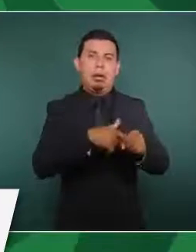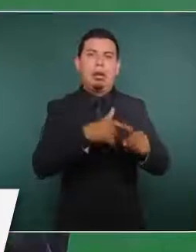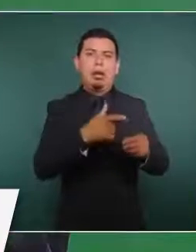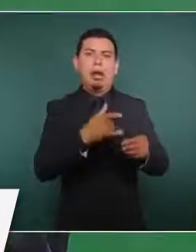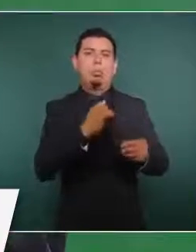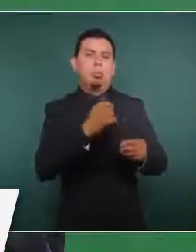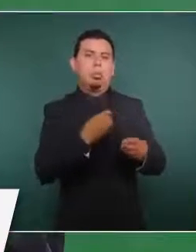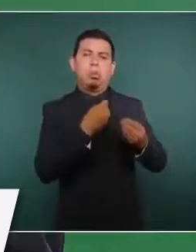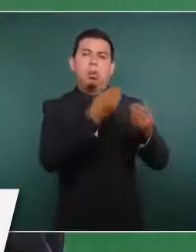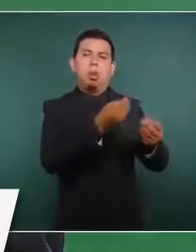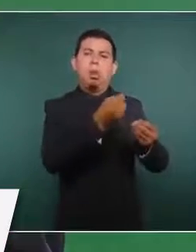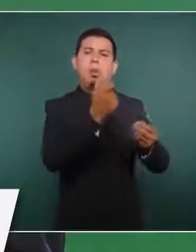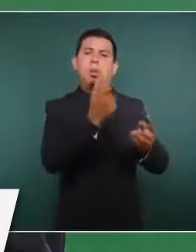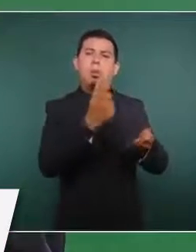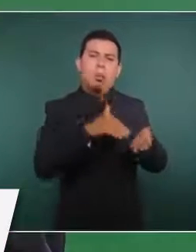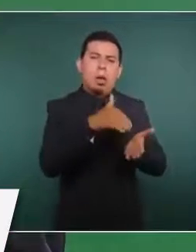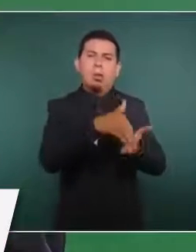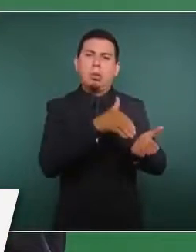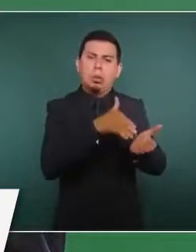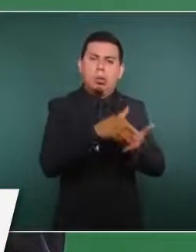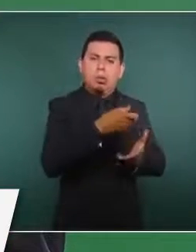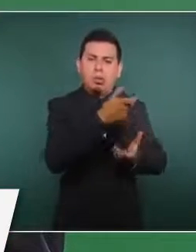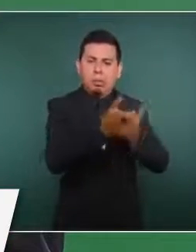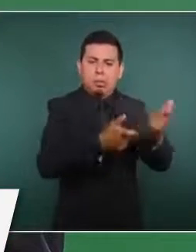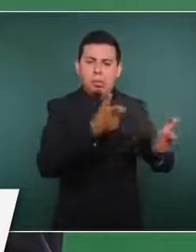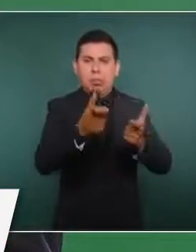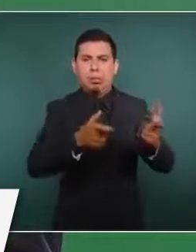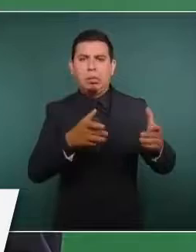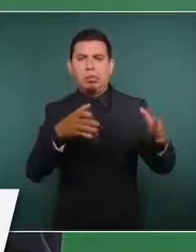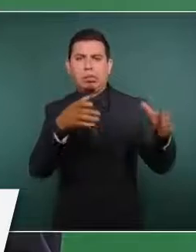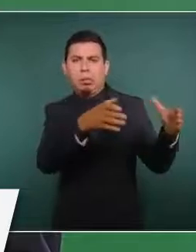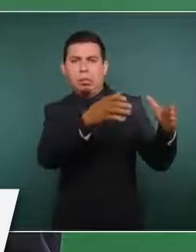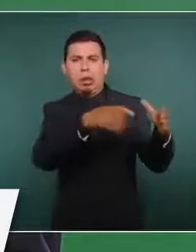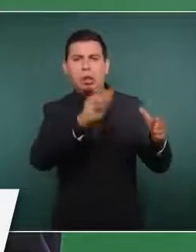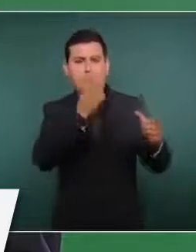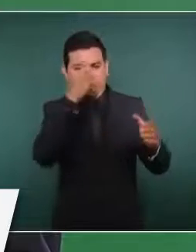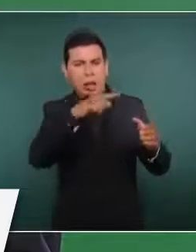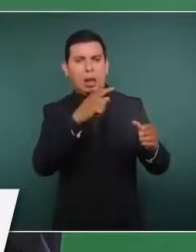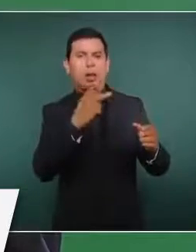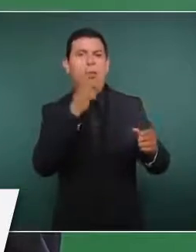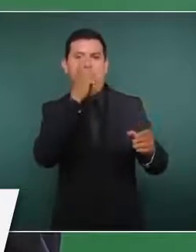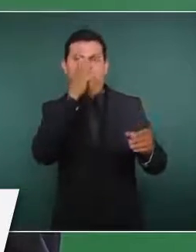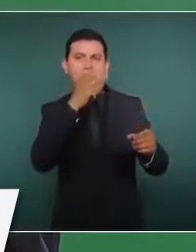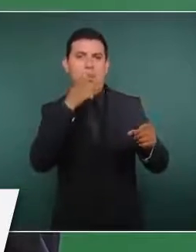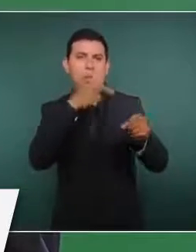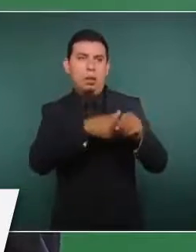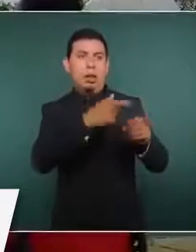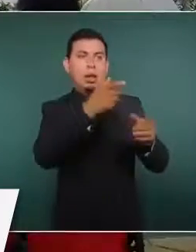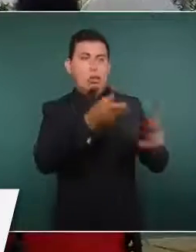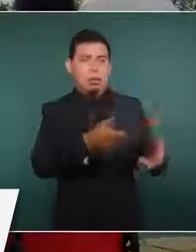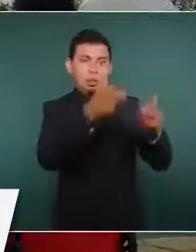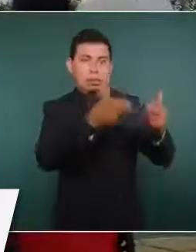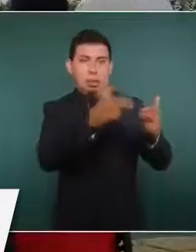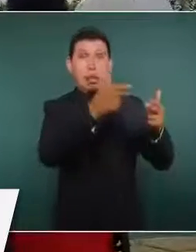vendiera gas a esta planta a precios bajos,